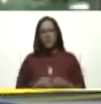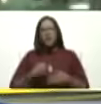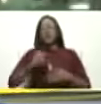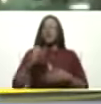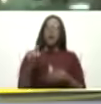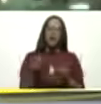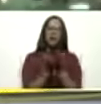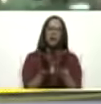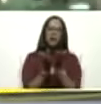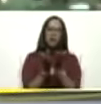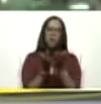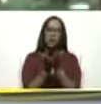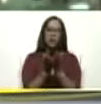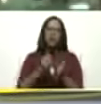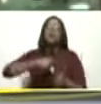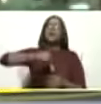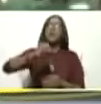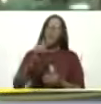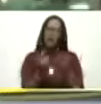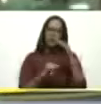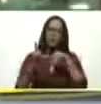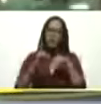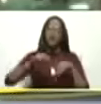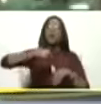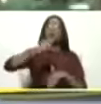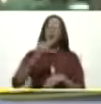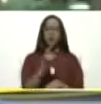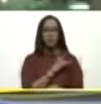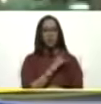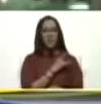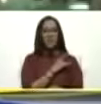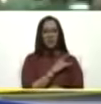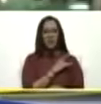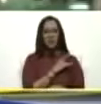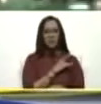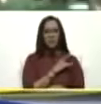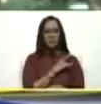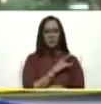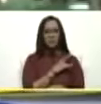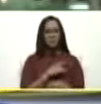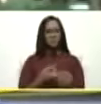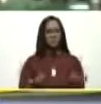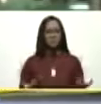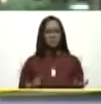¿Cuántas escuelas, cuántos liceos, cuántas universidades?